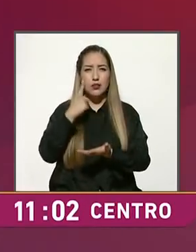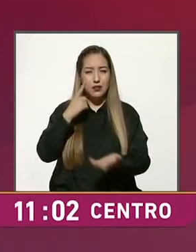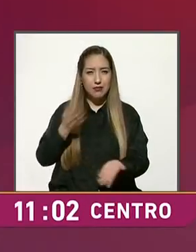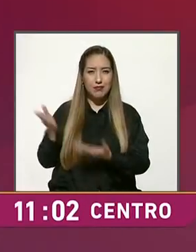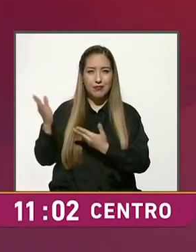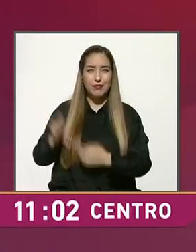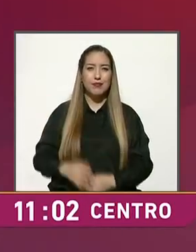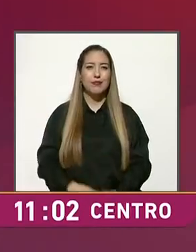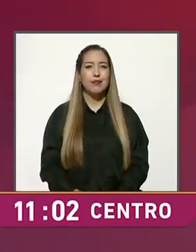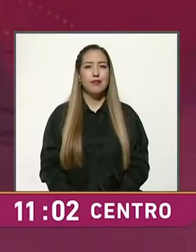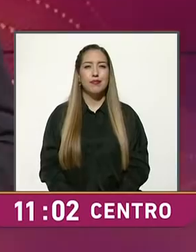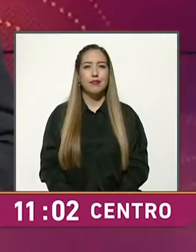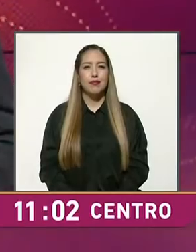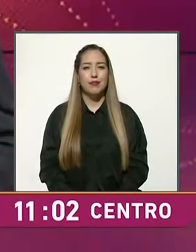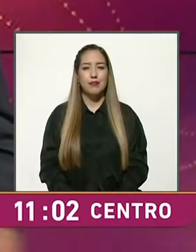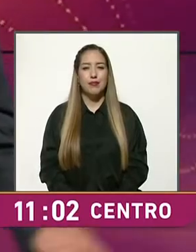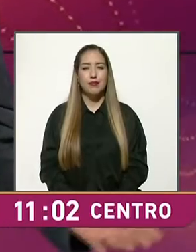pantalla.